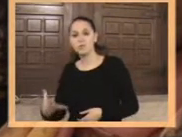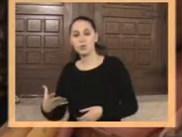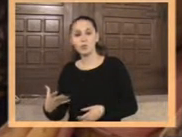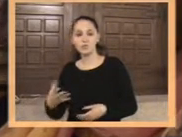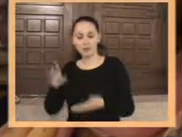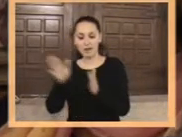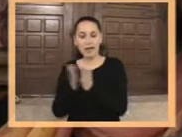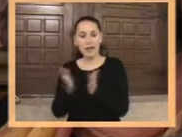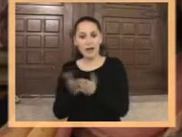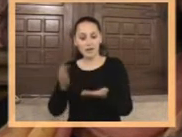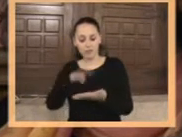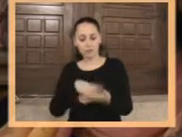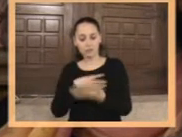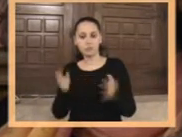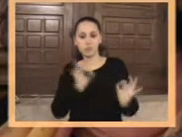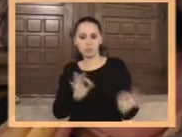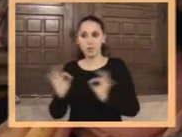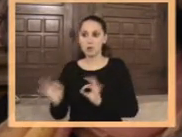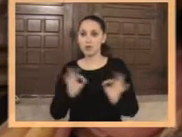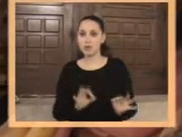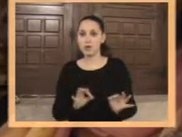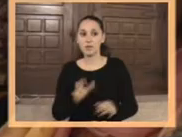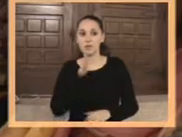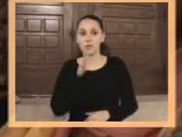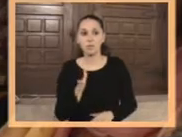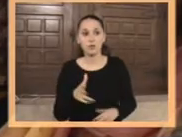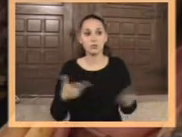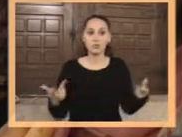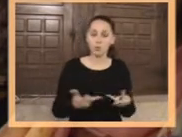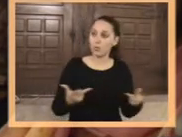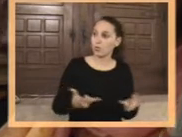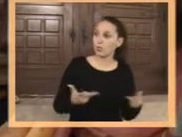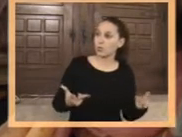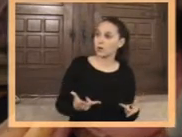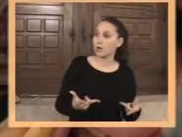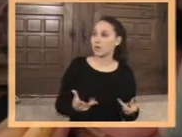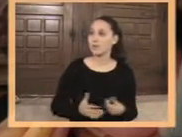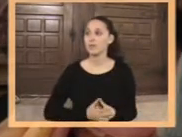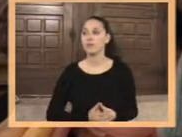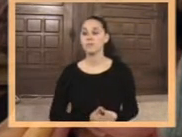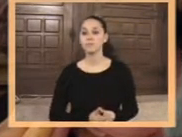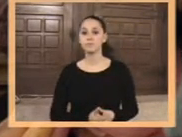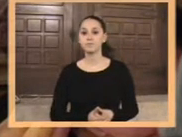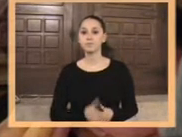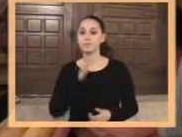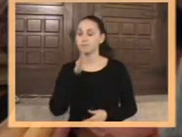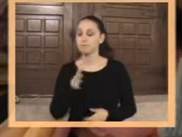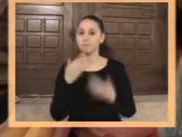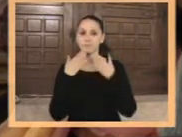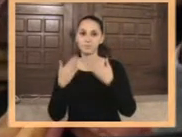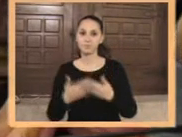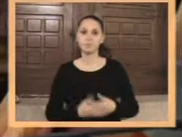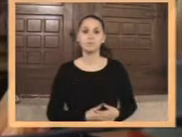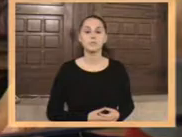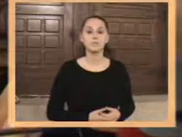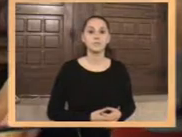su propia agenda, que es el que tiene la agenda más complicada. Por lo tanto, de ahí la urgencia, porque nos tiene acostumbrado a cambiar tanto el día como la hora. Muchas gracias, señor alcalde. Yo,